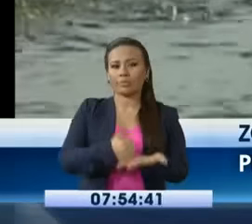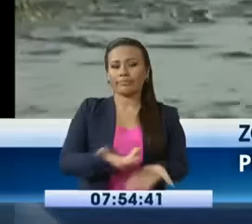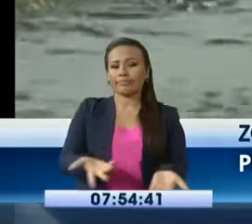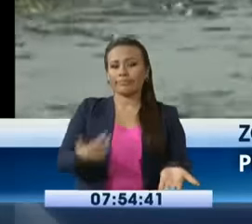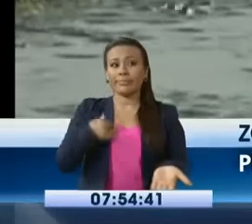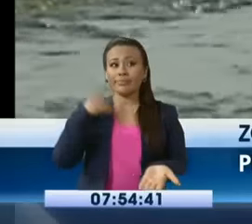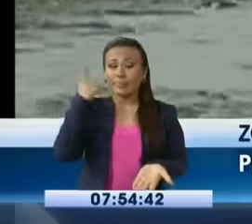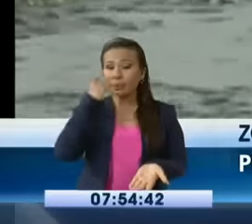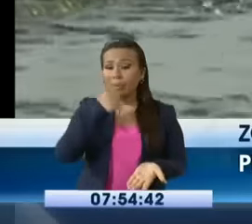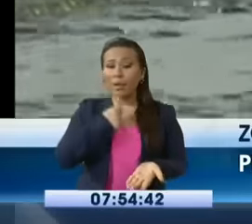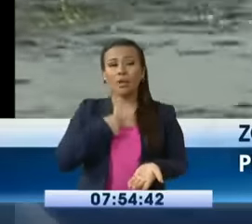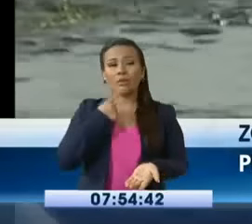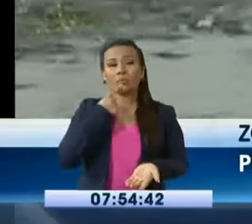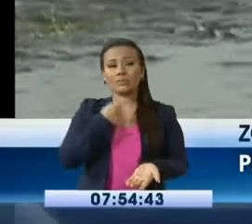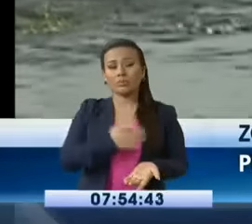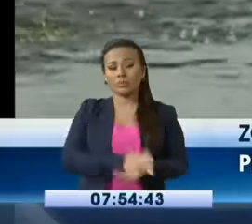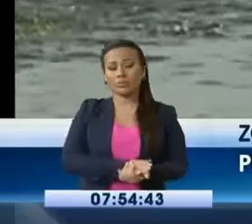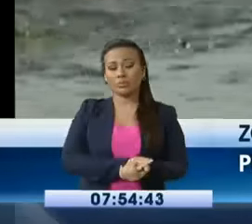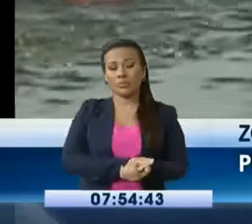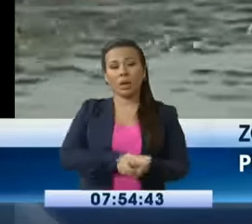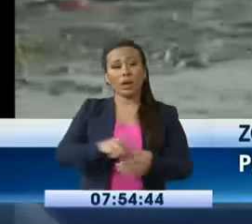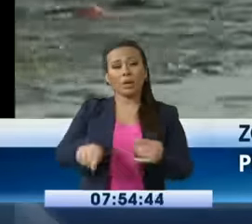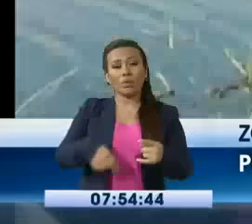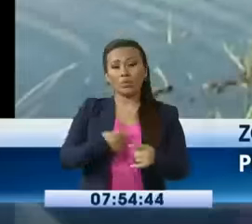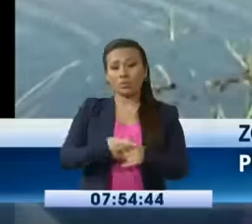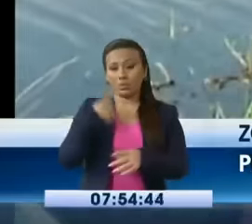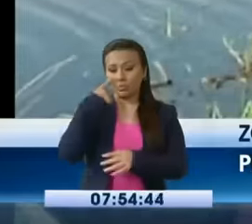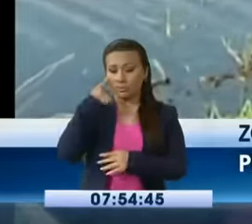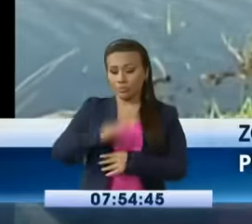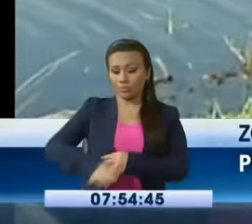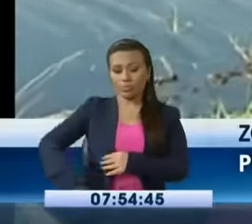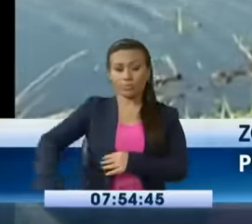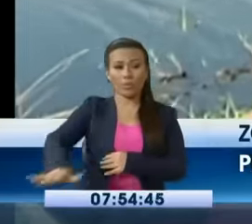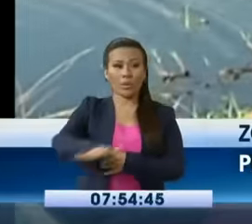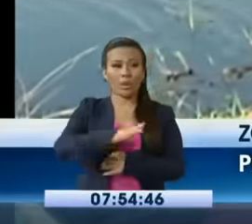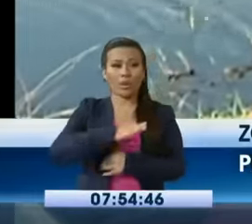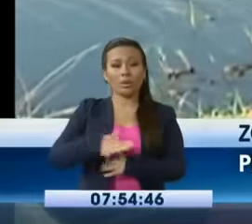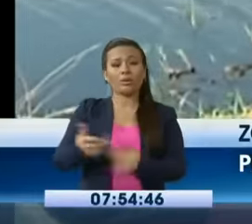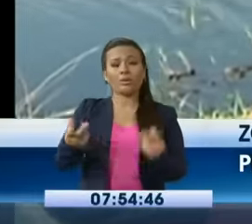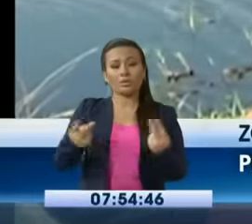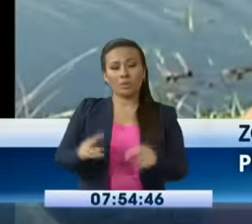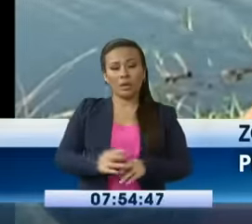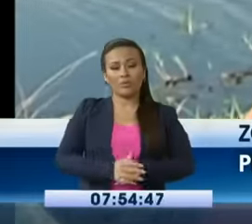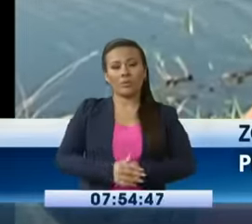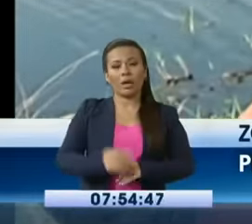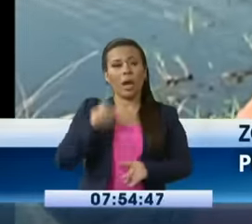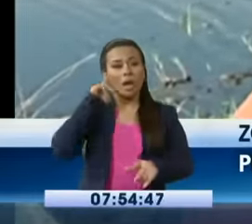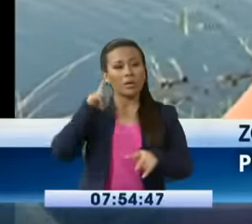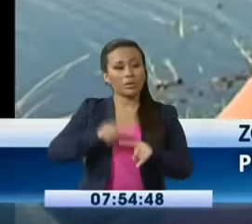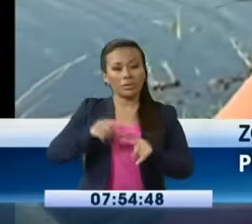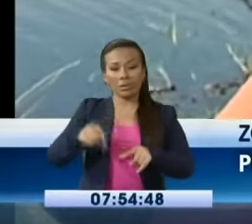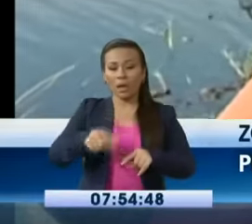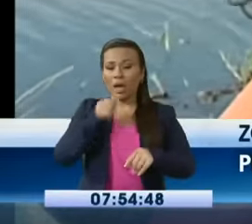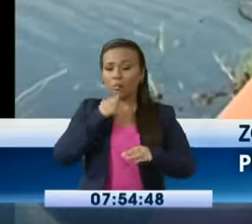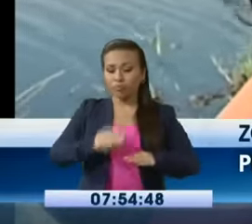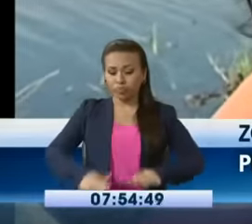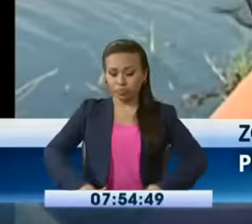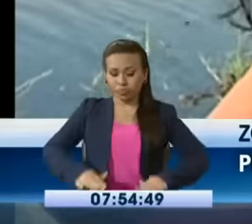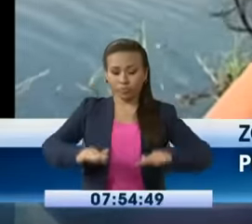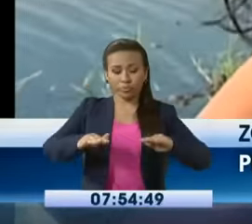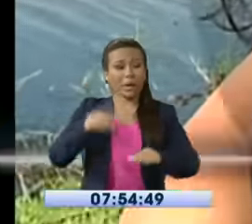inundados, nosotros vivimos del lado de allá de la Alborada. ¿Inundada? Sí, sí, estamos inundados. Sí, hasta aquí, gracias a Dios. ¿Ha ido a censarlos para